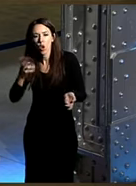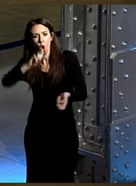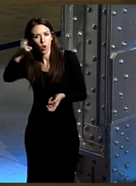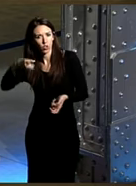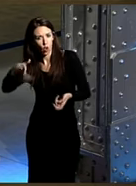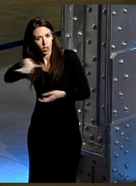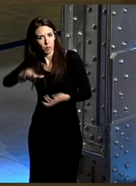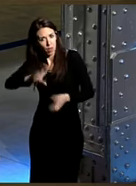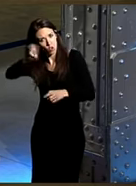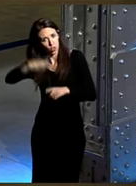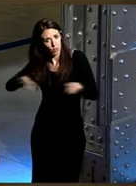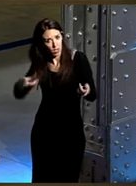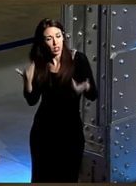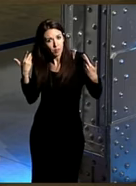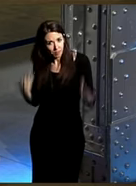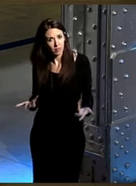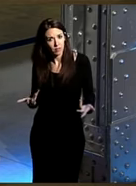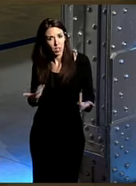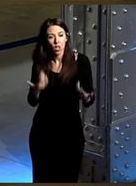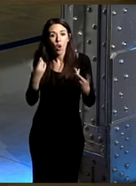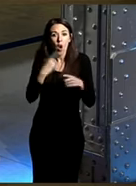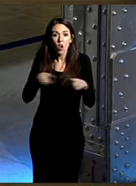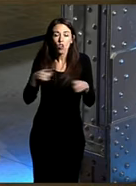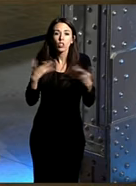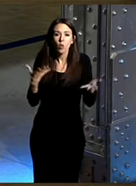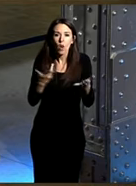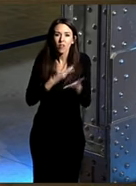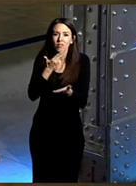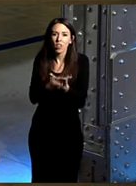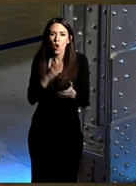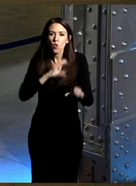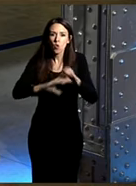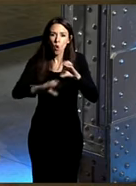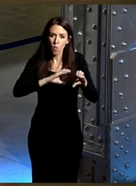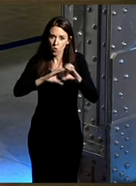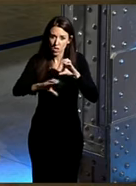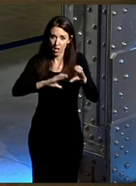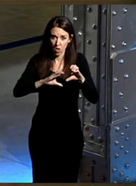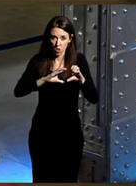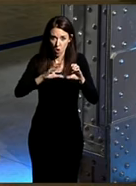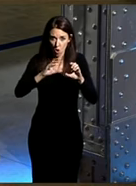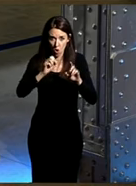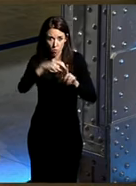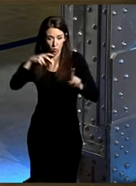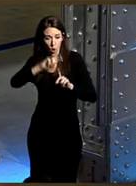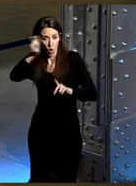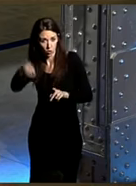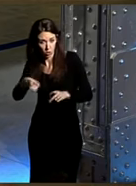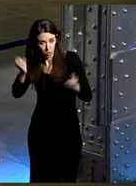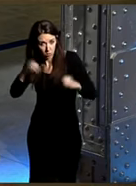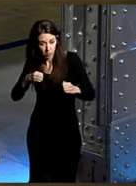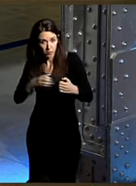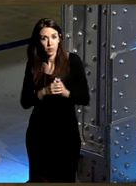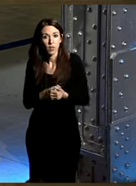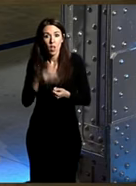otro tipo de espacios? Es decir, la cosa es plantear la comunicación desde otra perspectiva. O